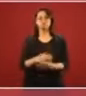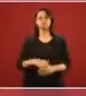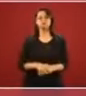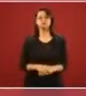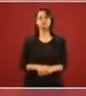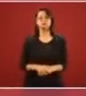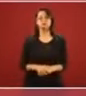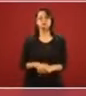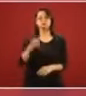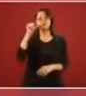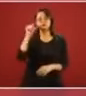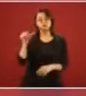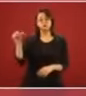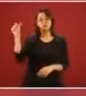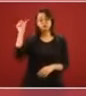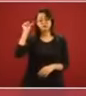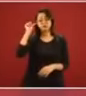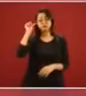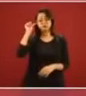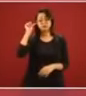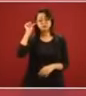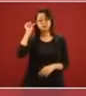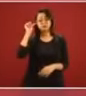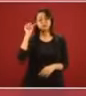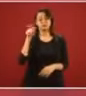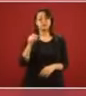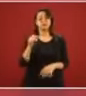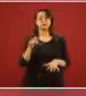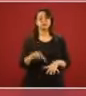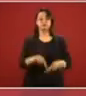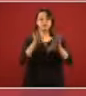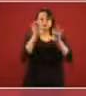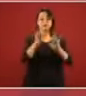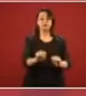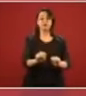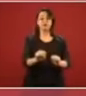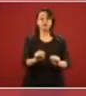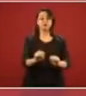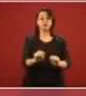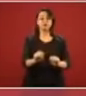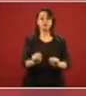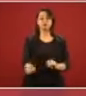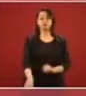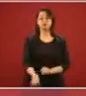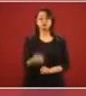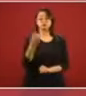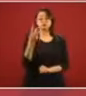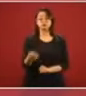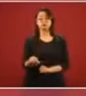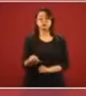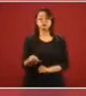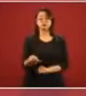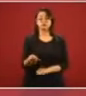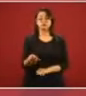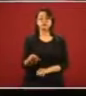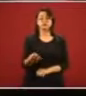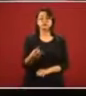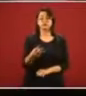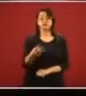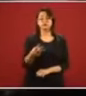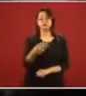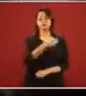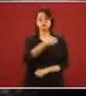se detuvo a tres miembros de una banda en